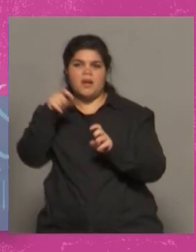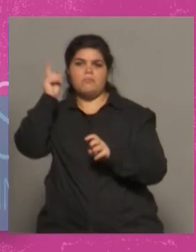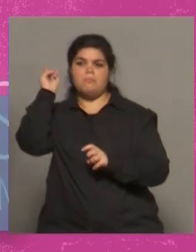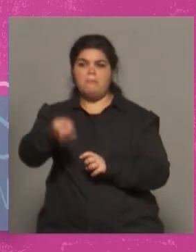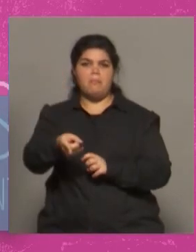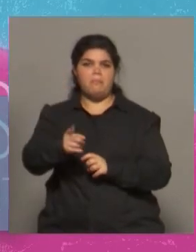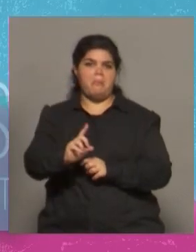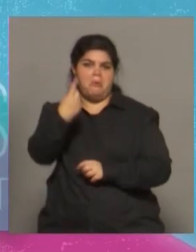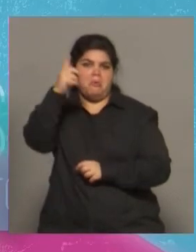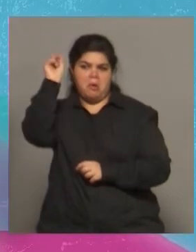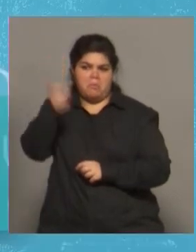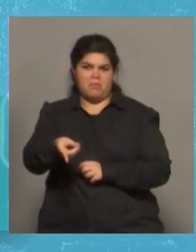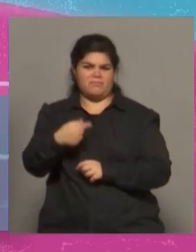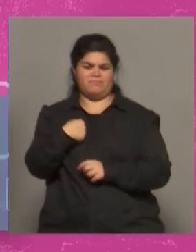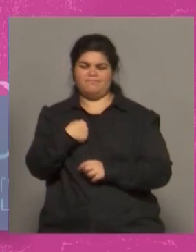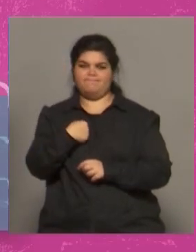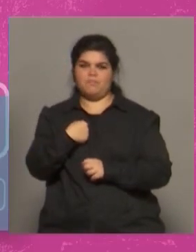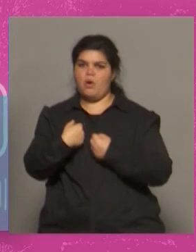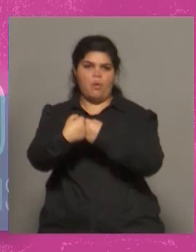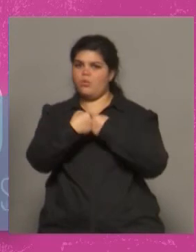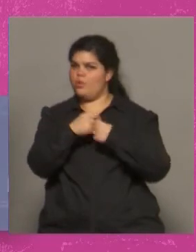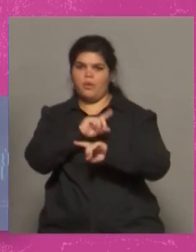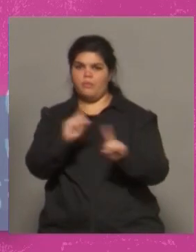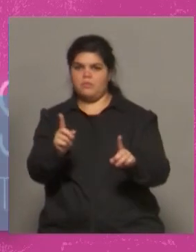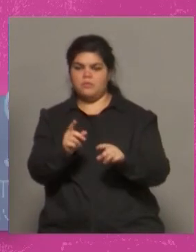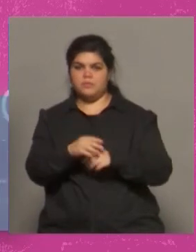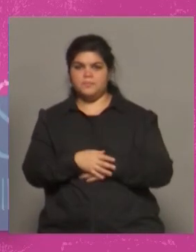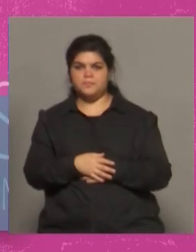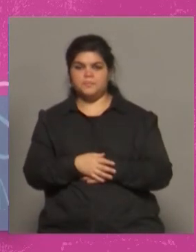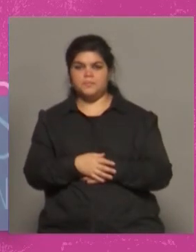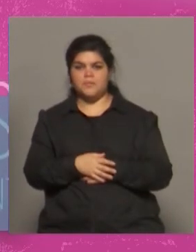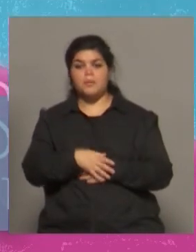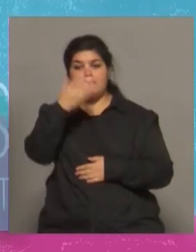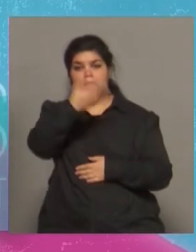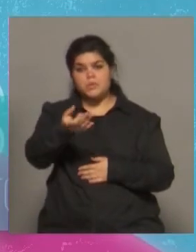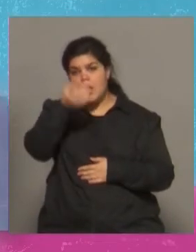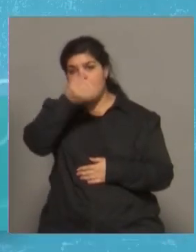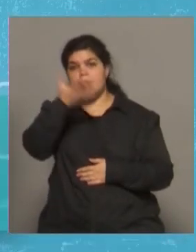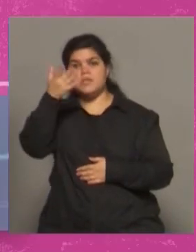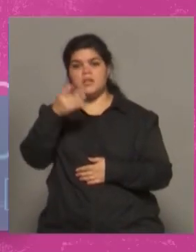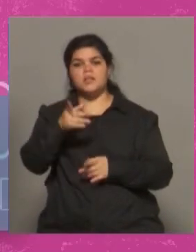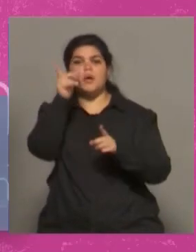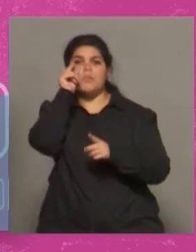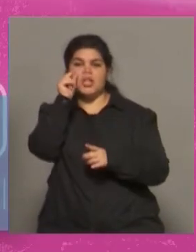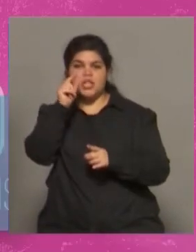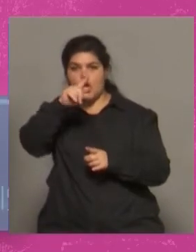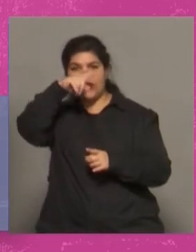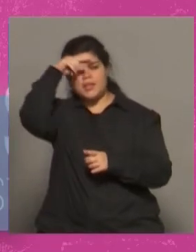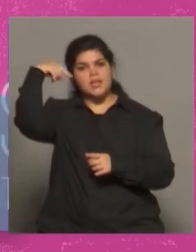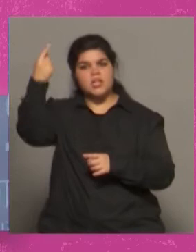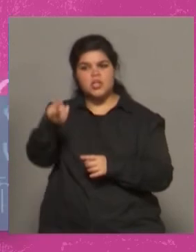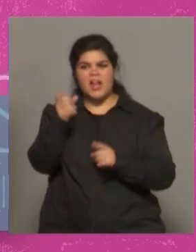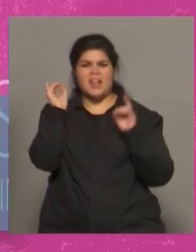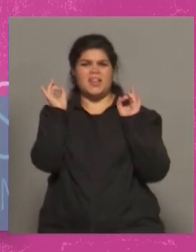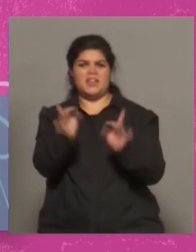parece repudiable, de hecho, bueno, han habido muchos especialistas y muchos políticos a nivel internacional que han repudiado,